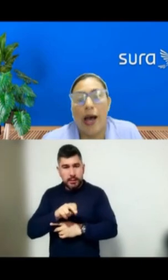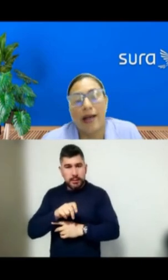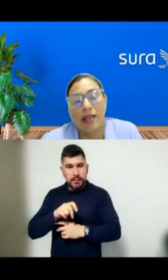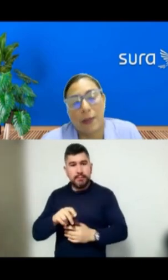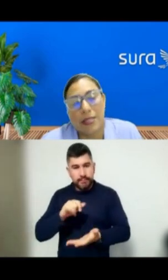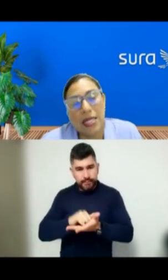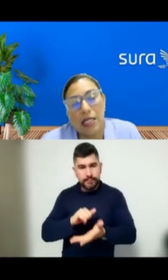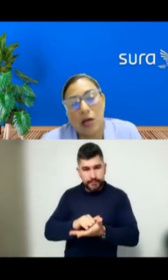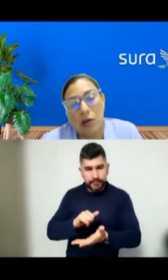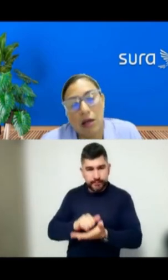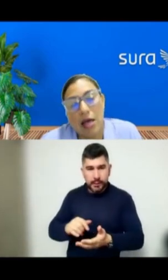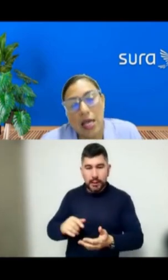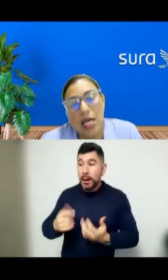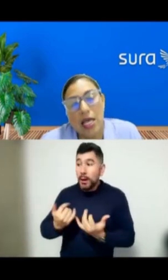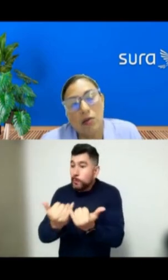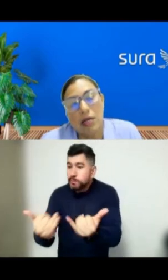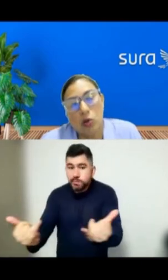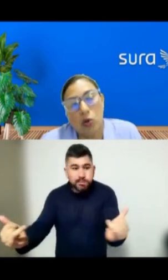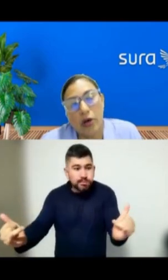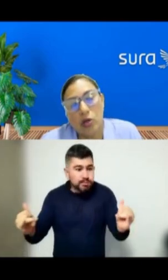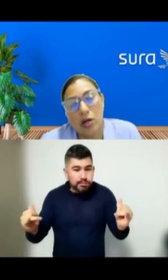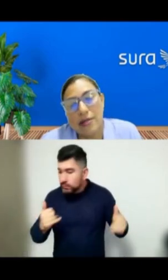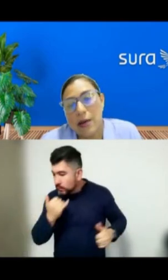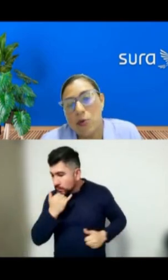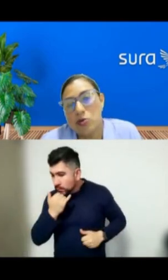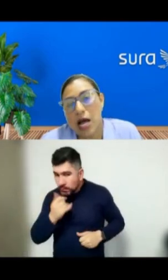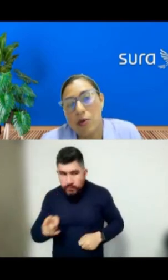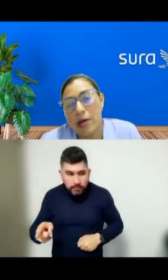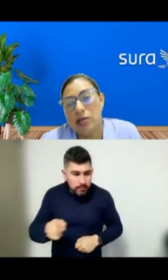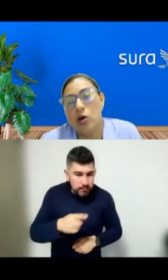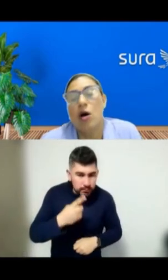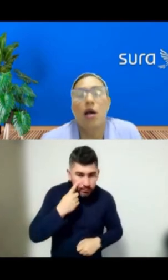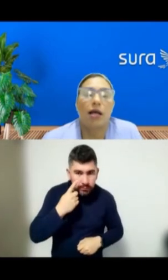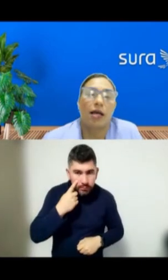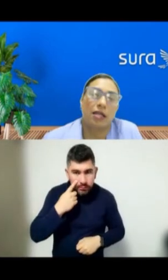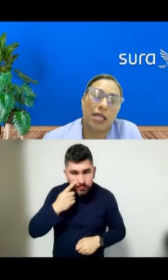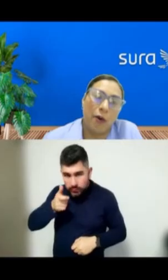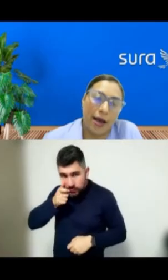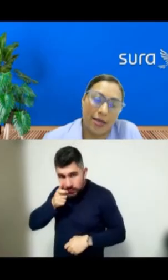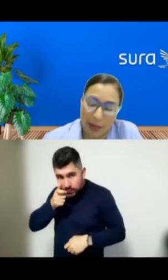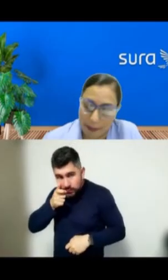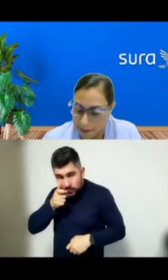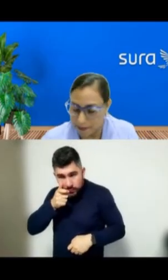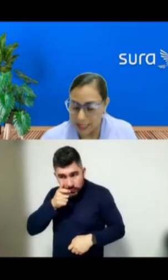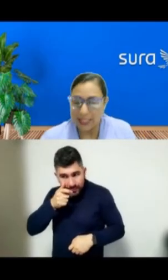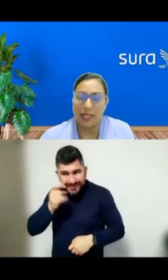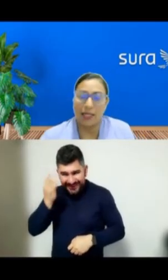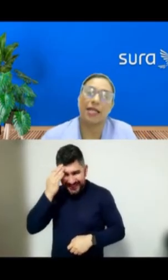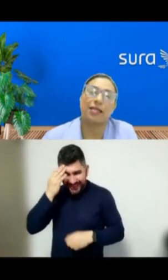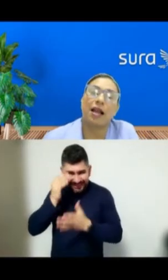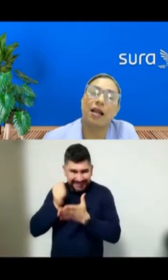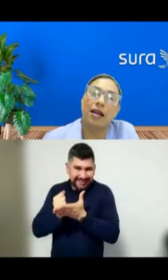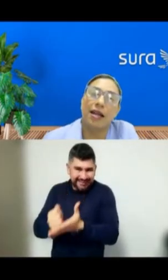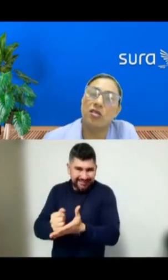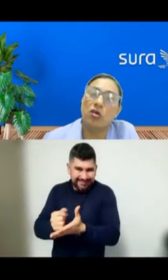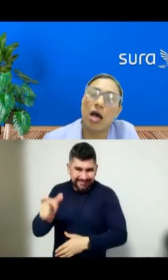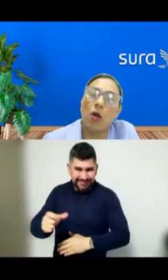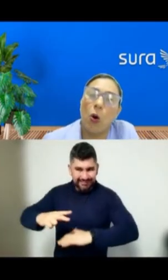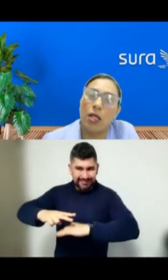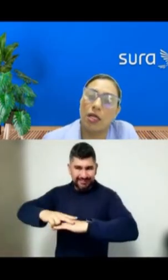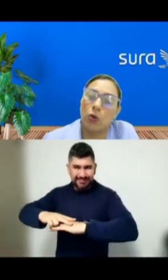está expuesto a este paciente, ¿verdad? Y que todo esto revisamos al momento que atendemos a este paciente que